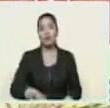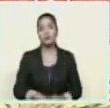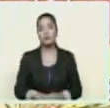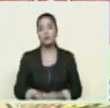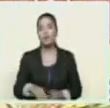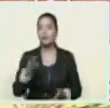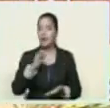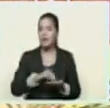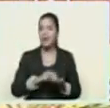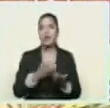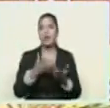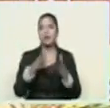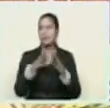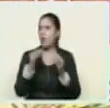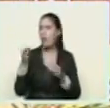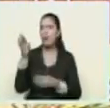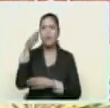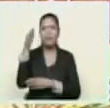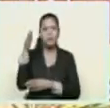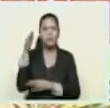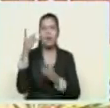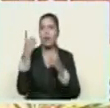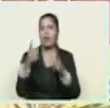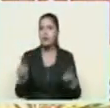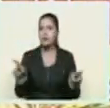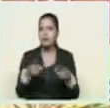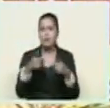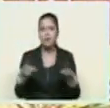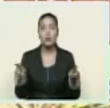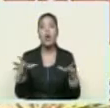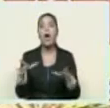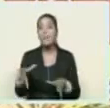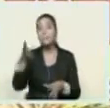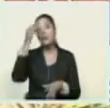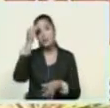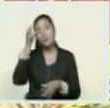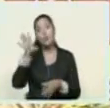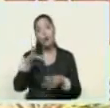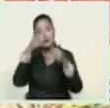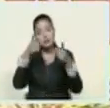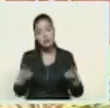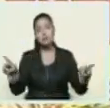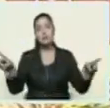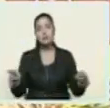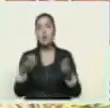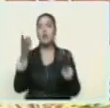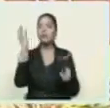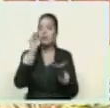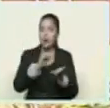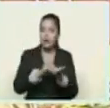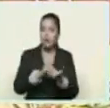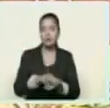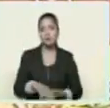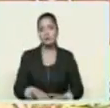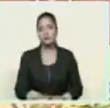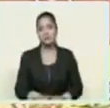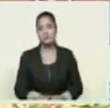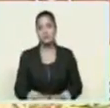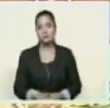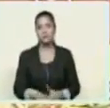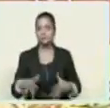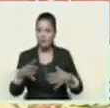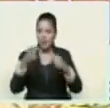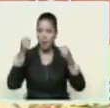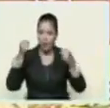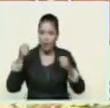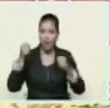volvieron los símbolos con chávez aprendimos a cantar el himno nacional otra vez el